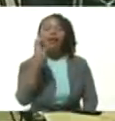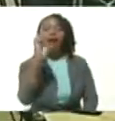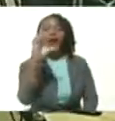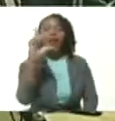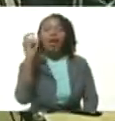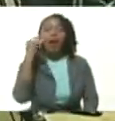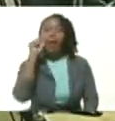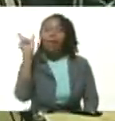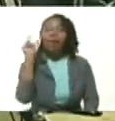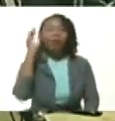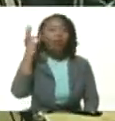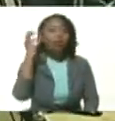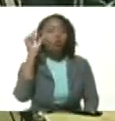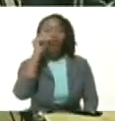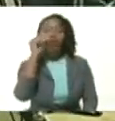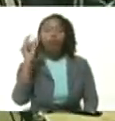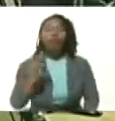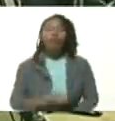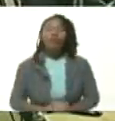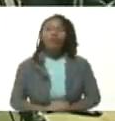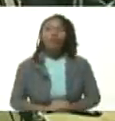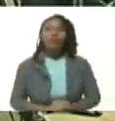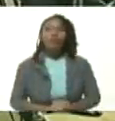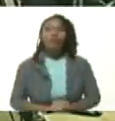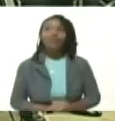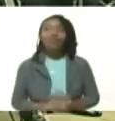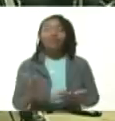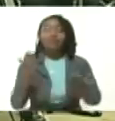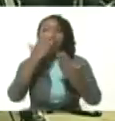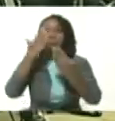muchachas, los muchachos,